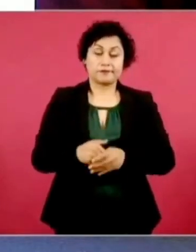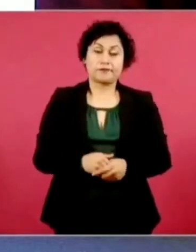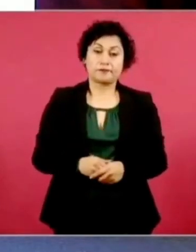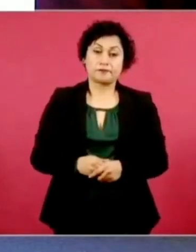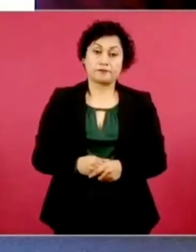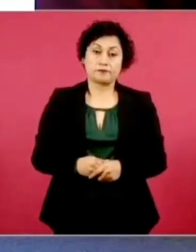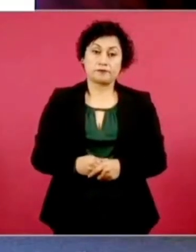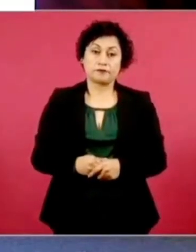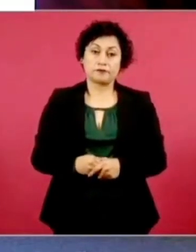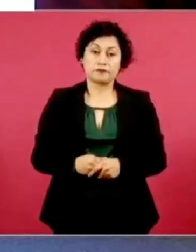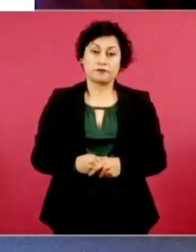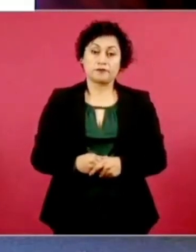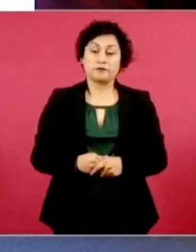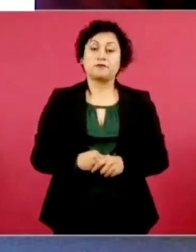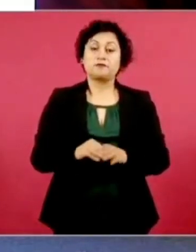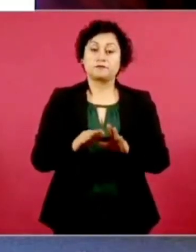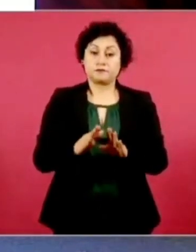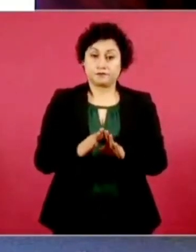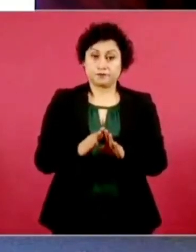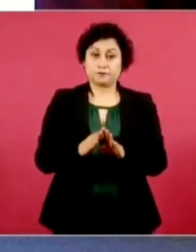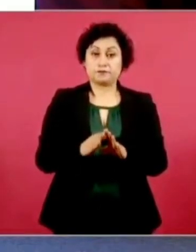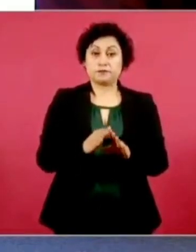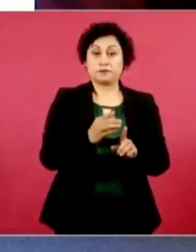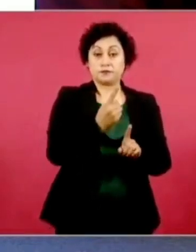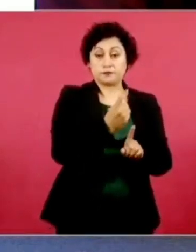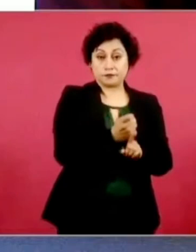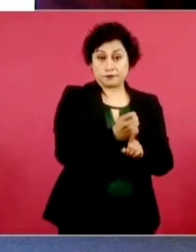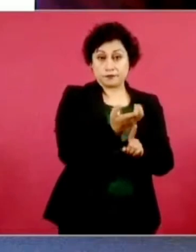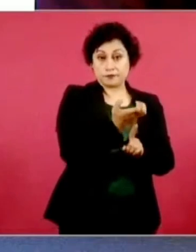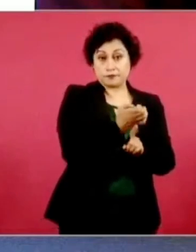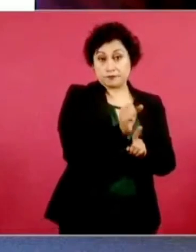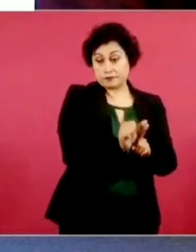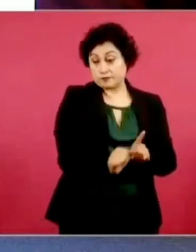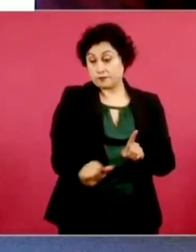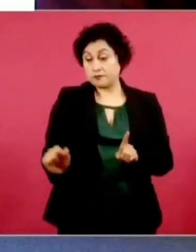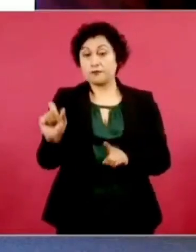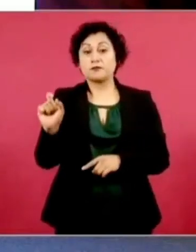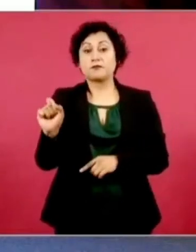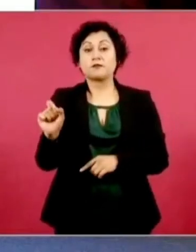Del 1 de enero al 20 de febrero de este año,